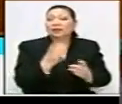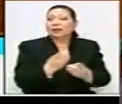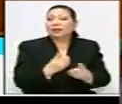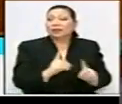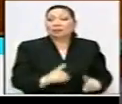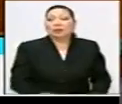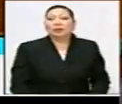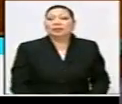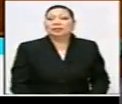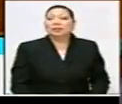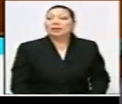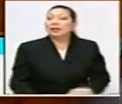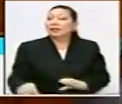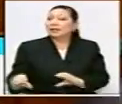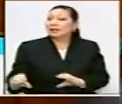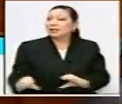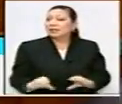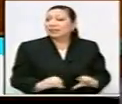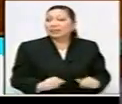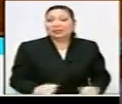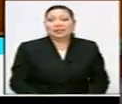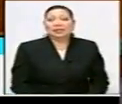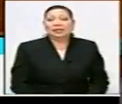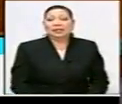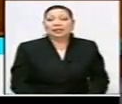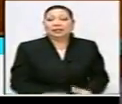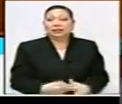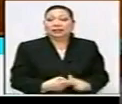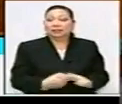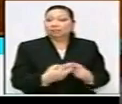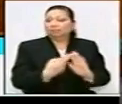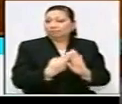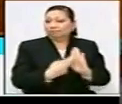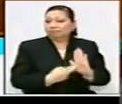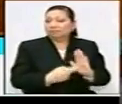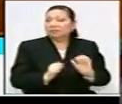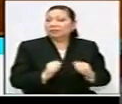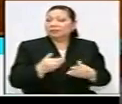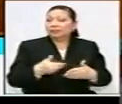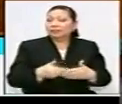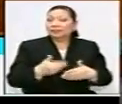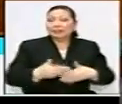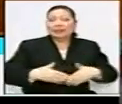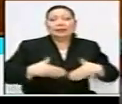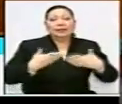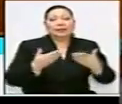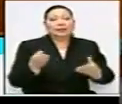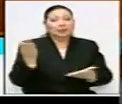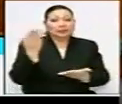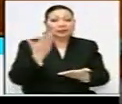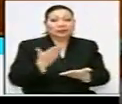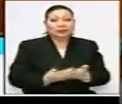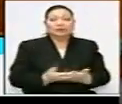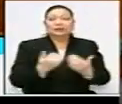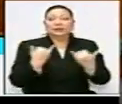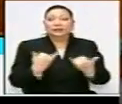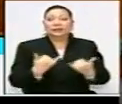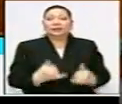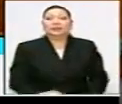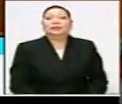Democrático que construimos desde inicios de la República, se prevea la posibilidad de acotar